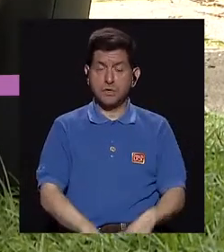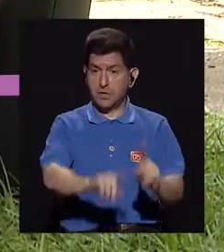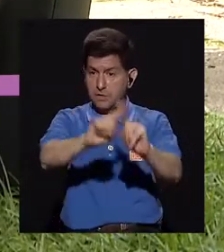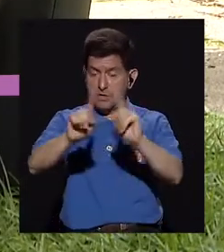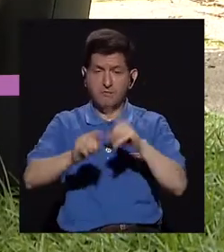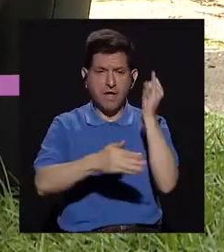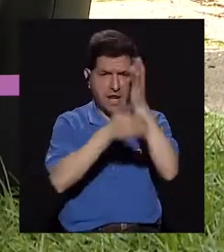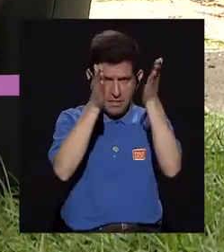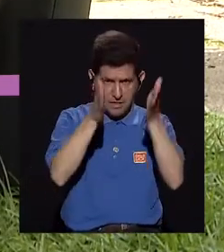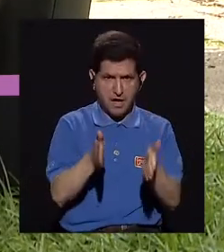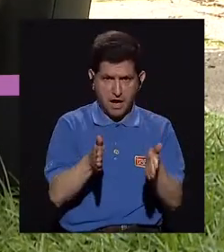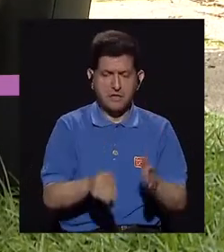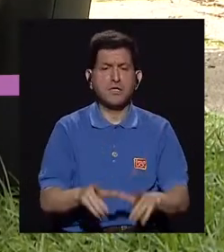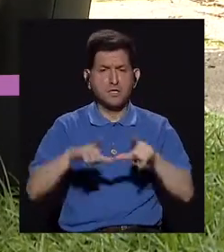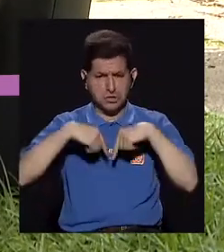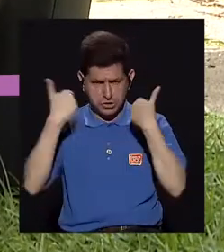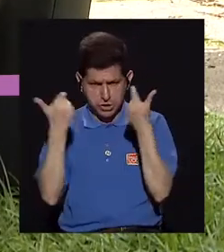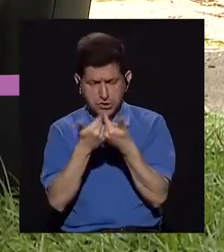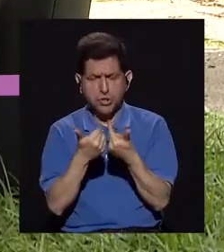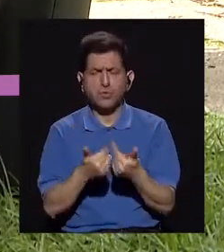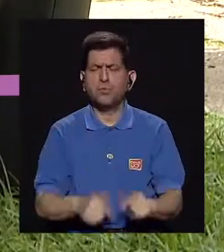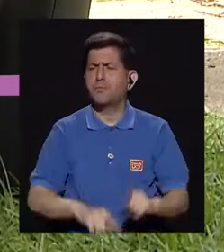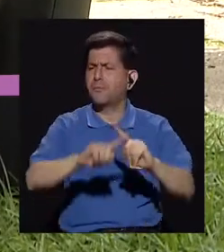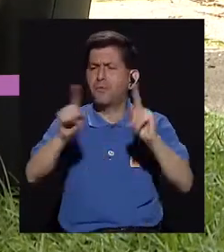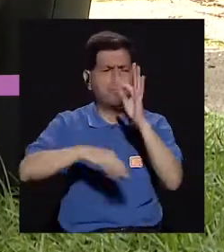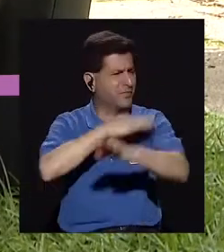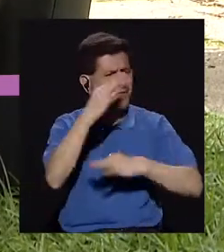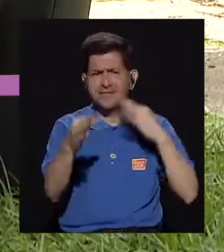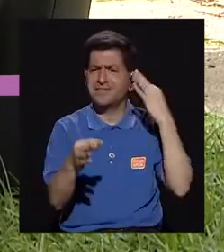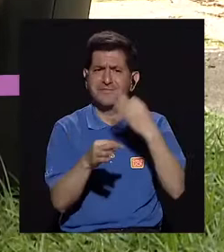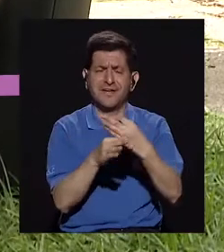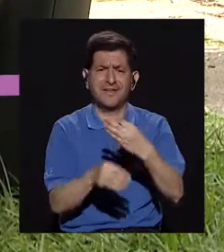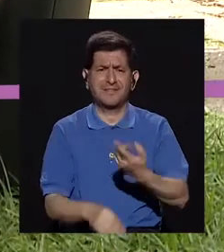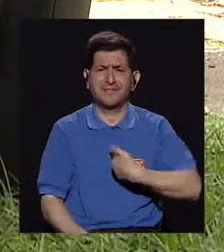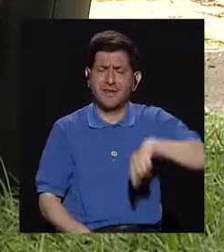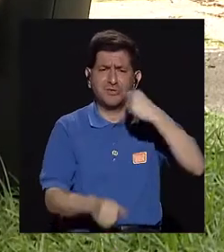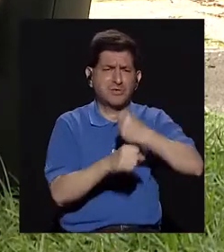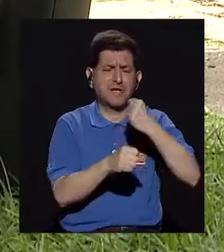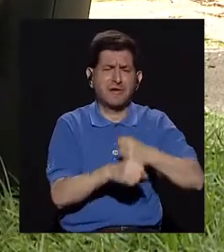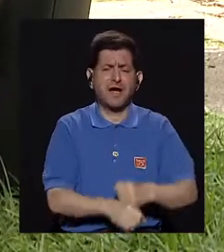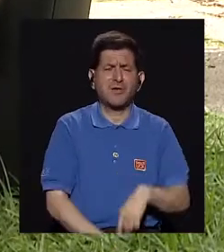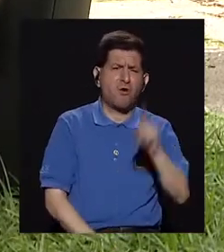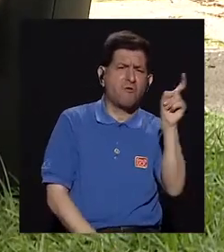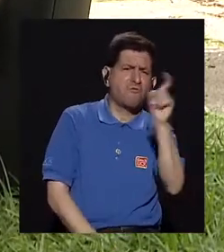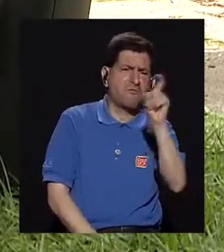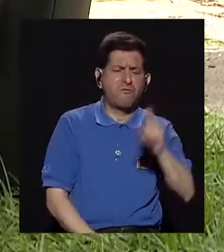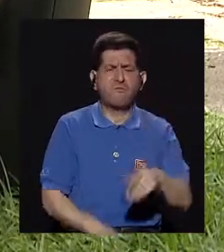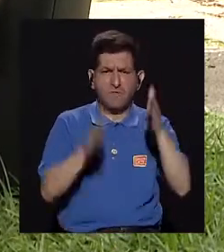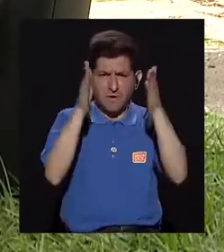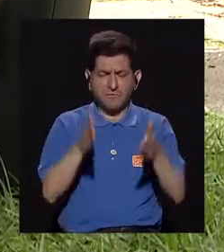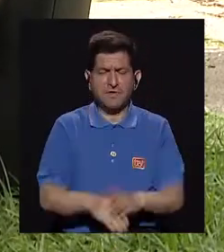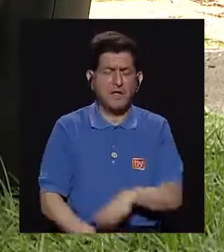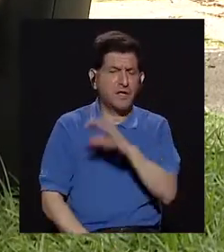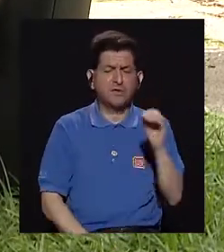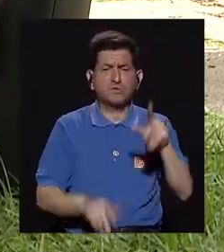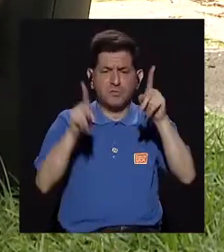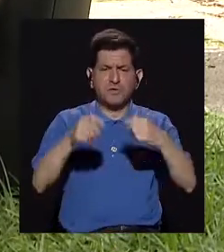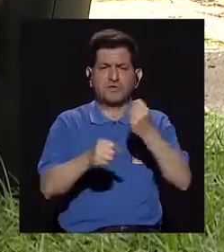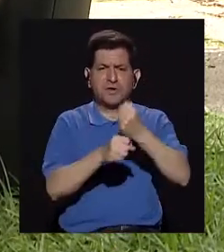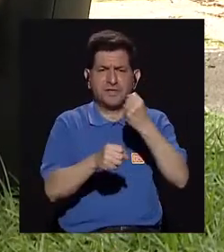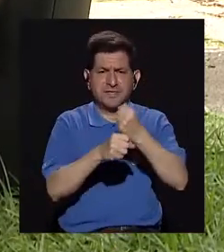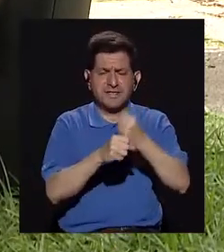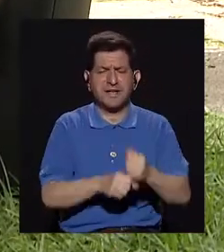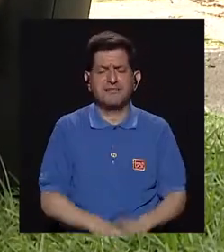montón de artistas y colectivos de diferente índole, porque trabajamos con grafiteros, artistas circenses de